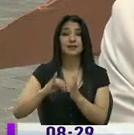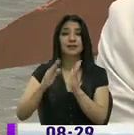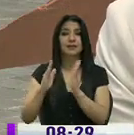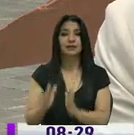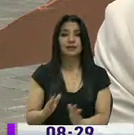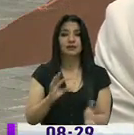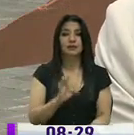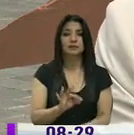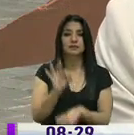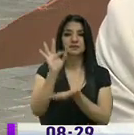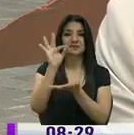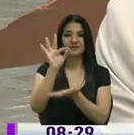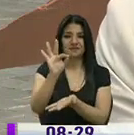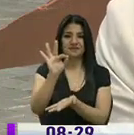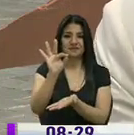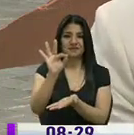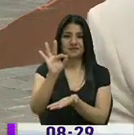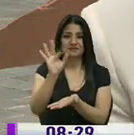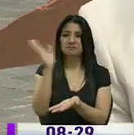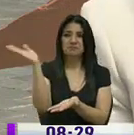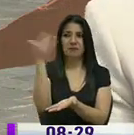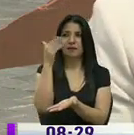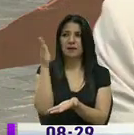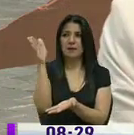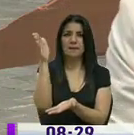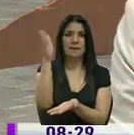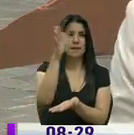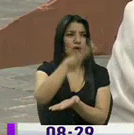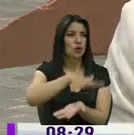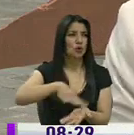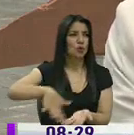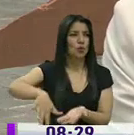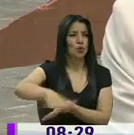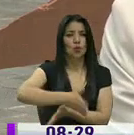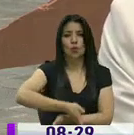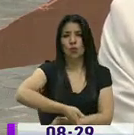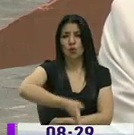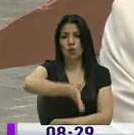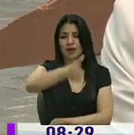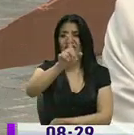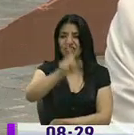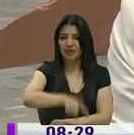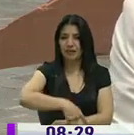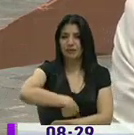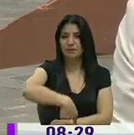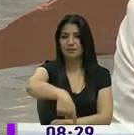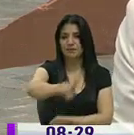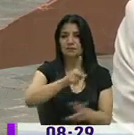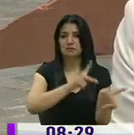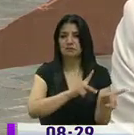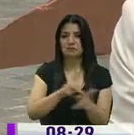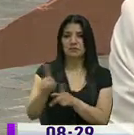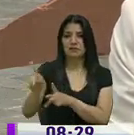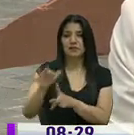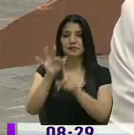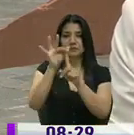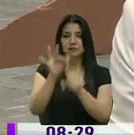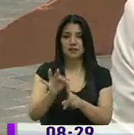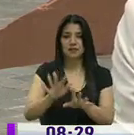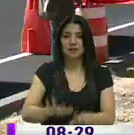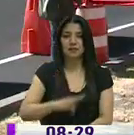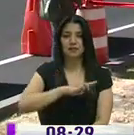representantes a recorrer todo este eje que va a ser el del plan especial del recorrido